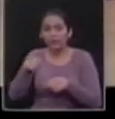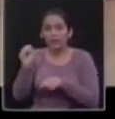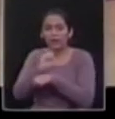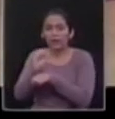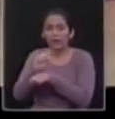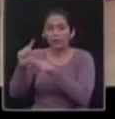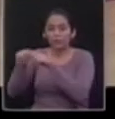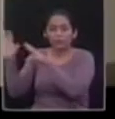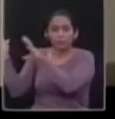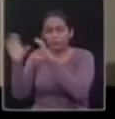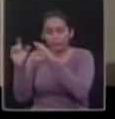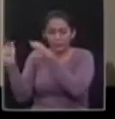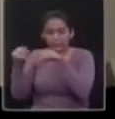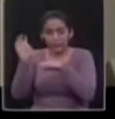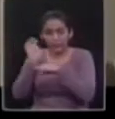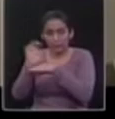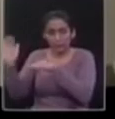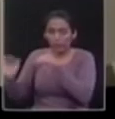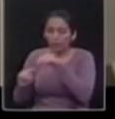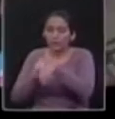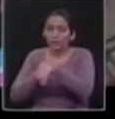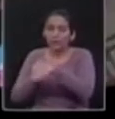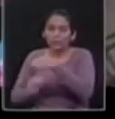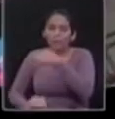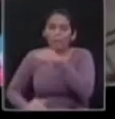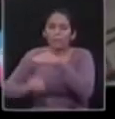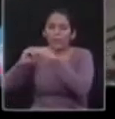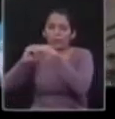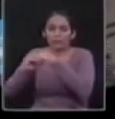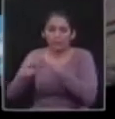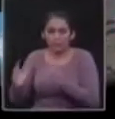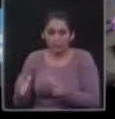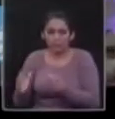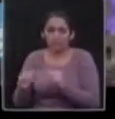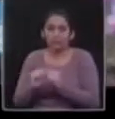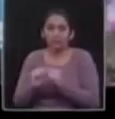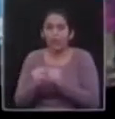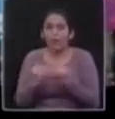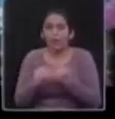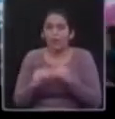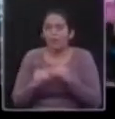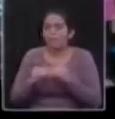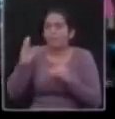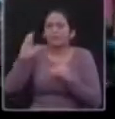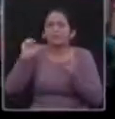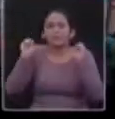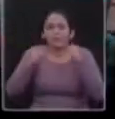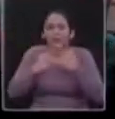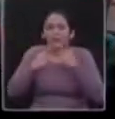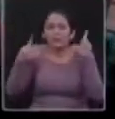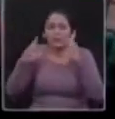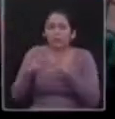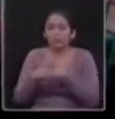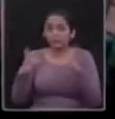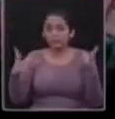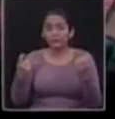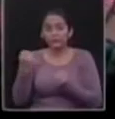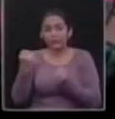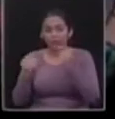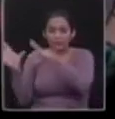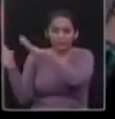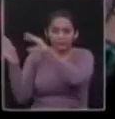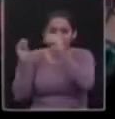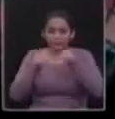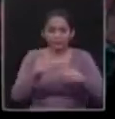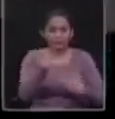reducción de salvaguardias y la firma del acuerdo comercial con la Unión Europea fue un plus para el incremento de ventas de estos vehículos.